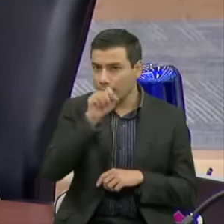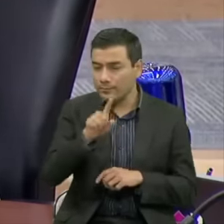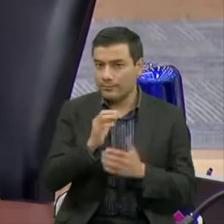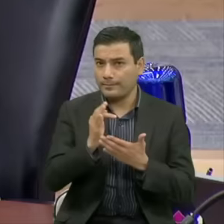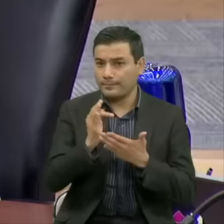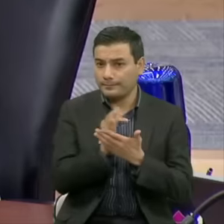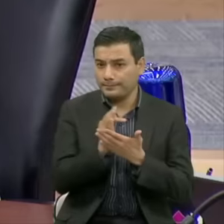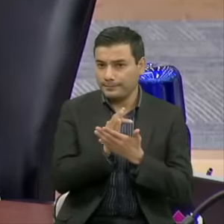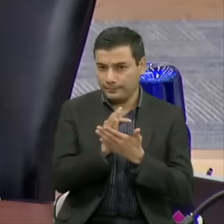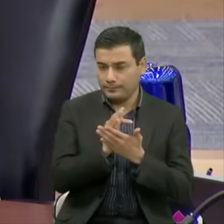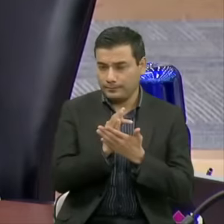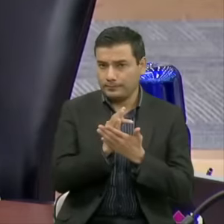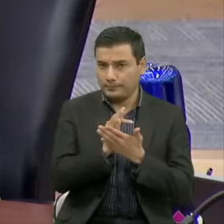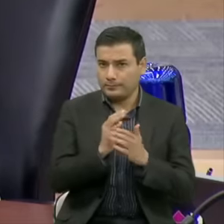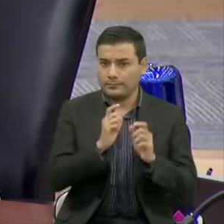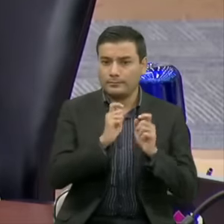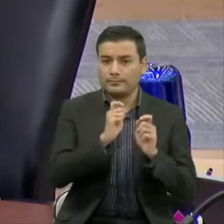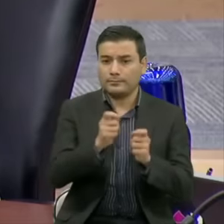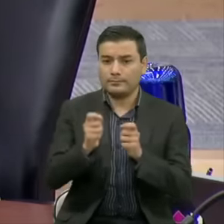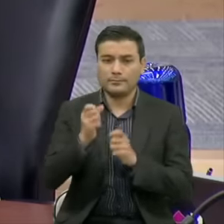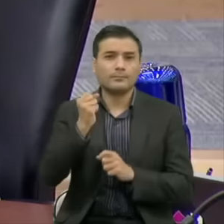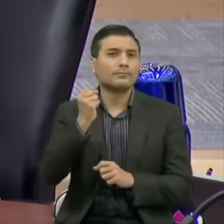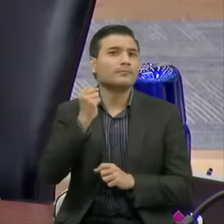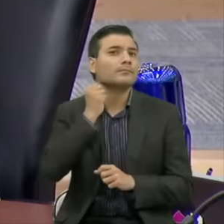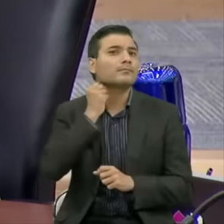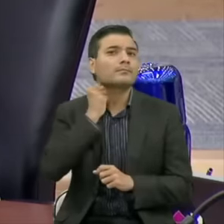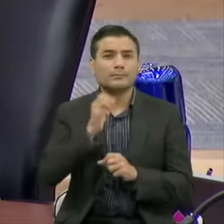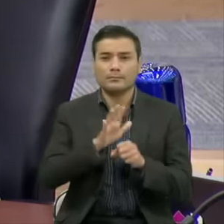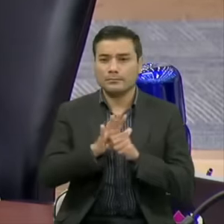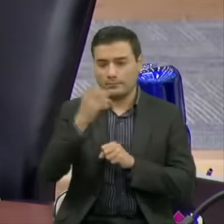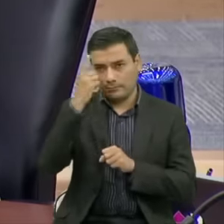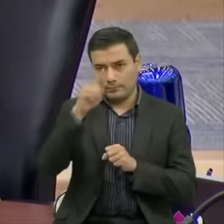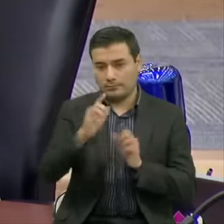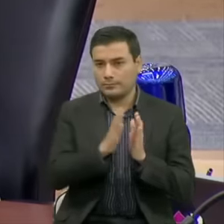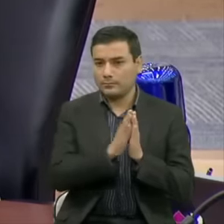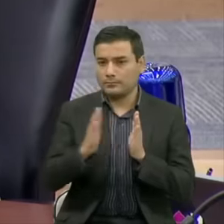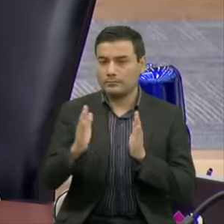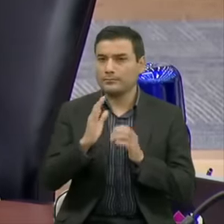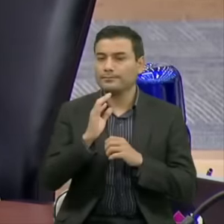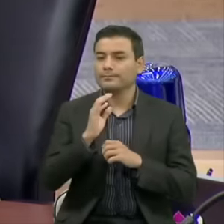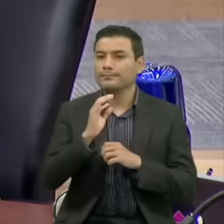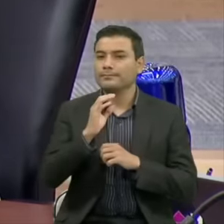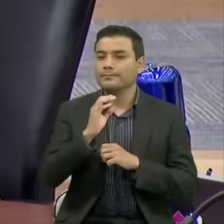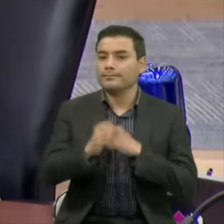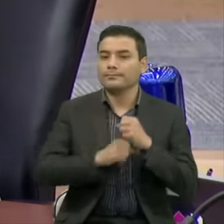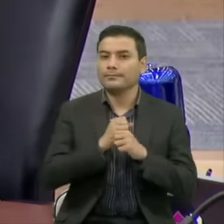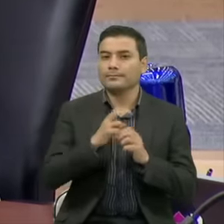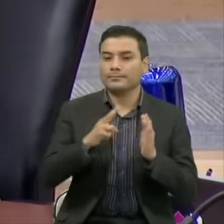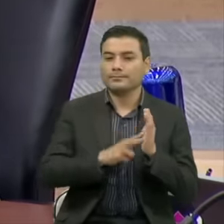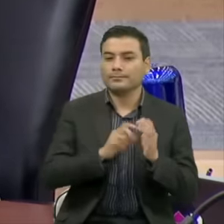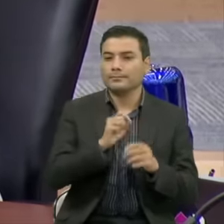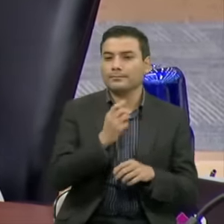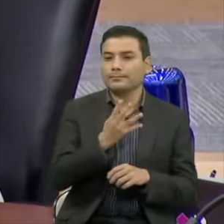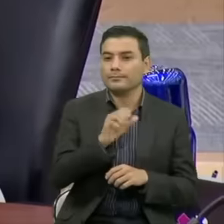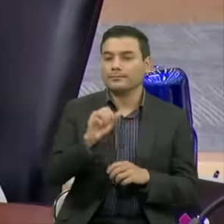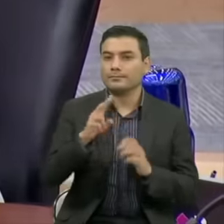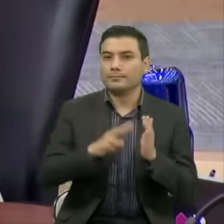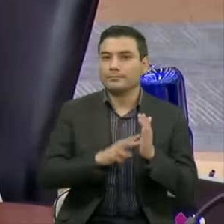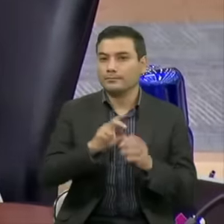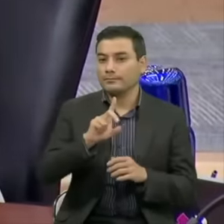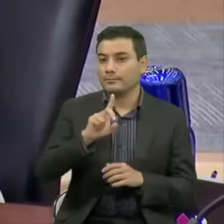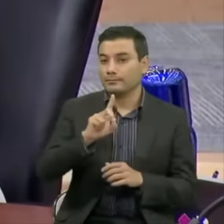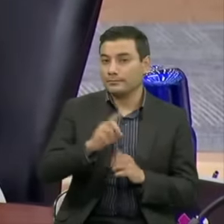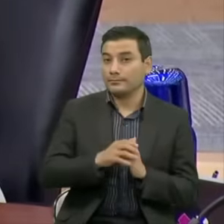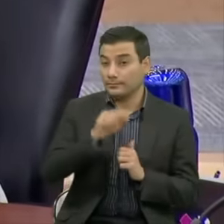Morena, las senadurías que les corresponden para el periodo 2024-2030 y por el que en acatamiento a la